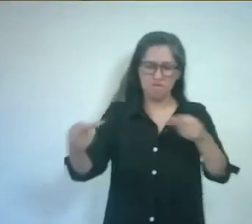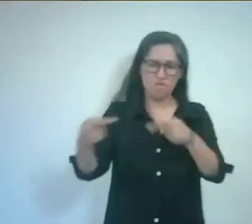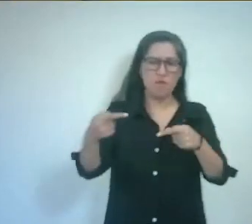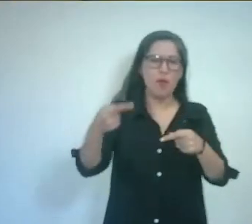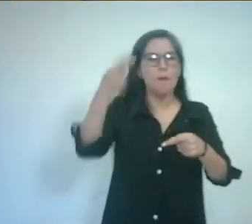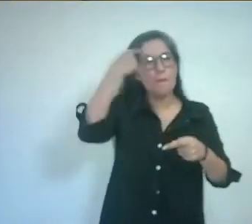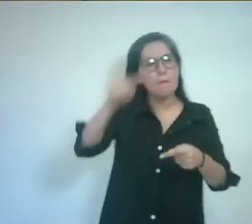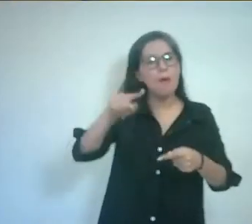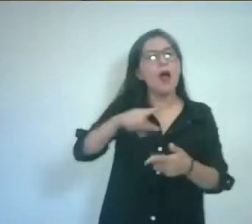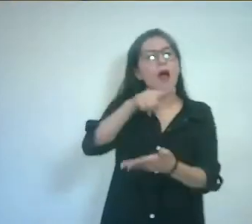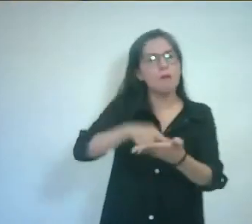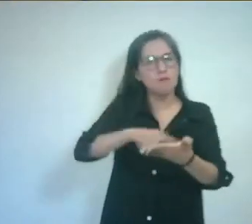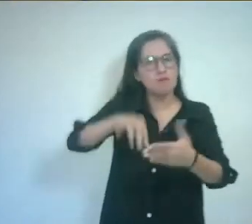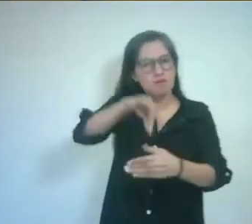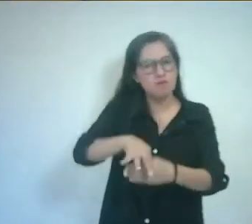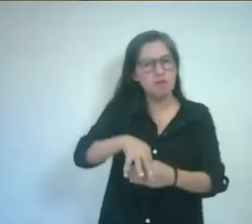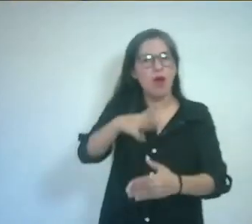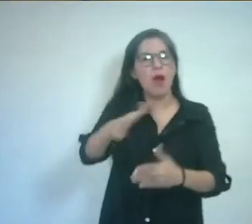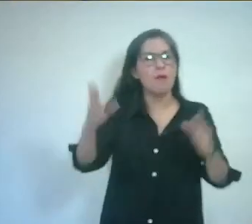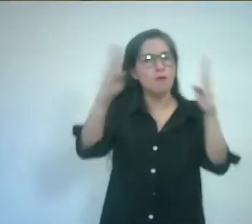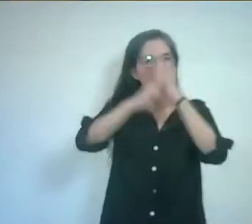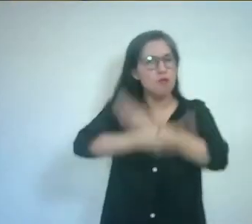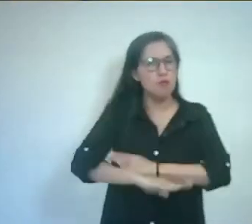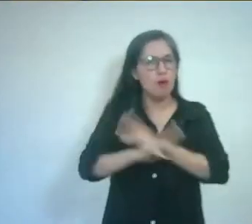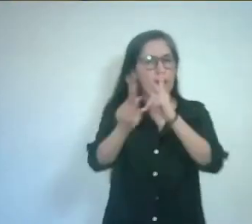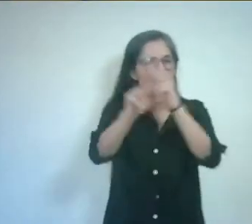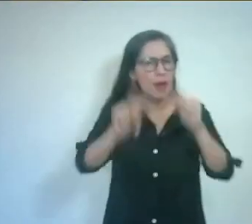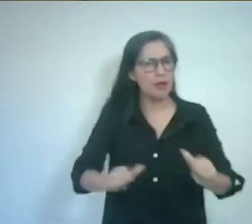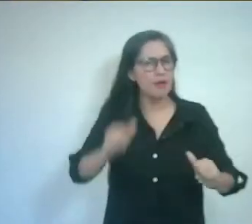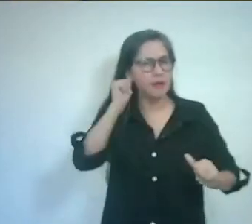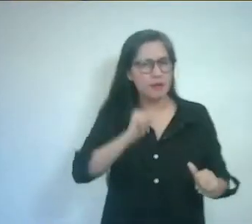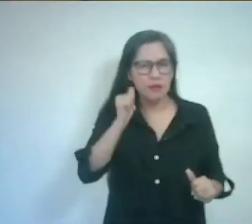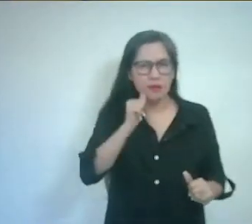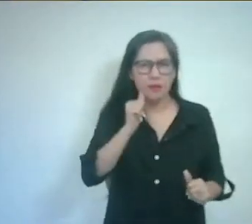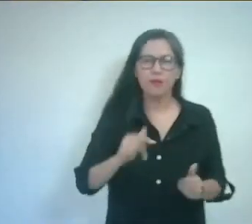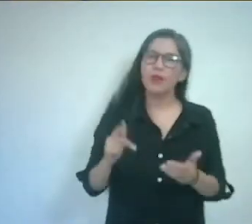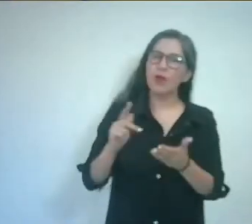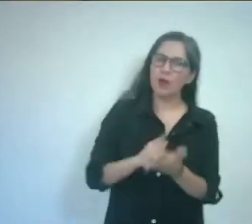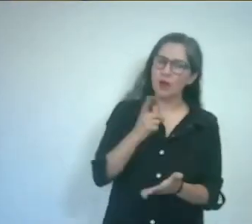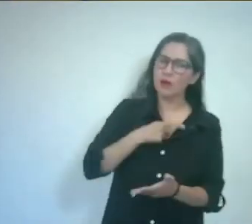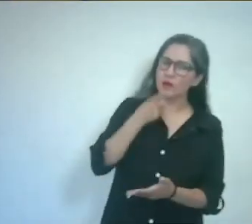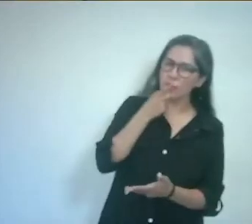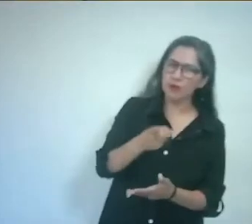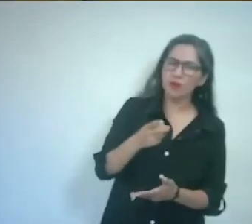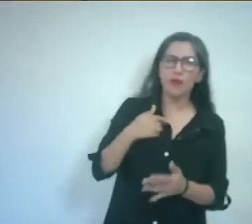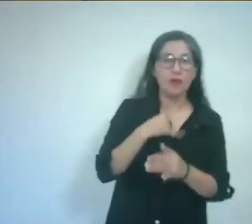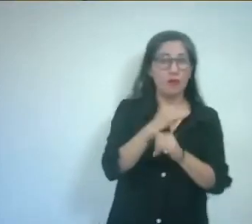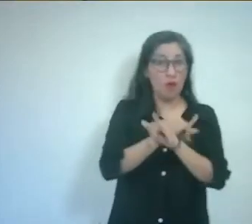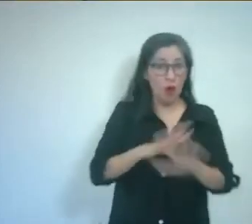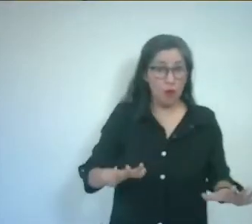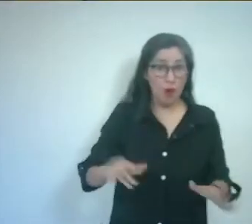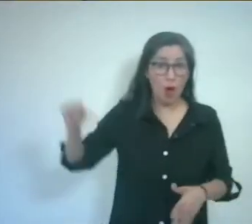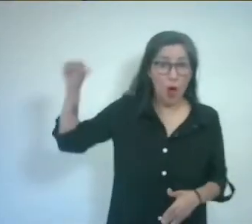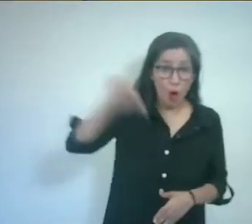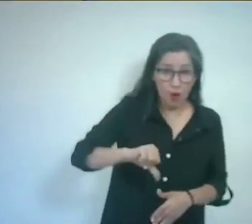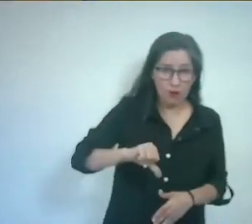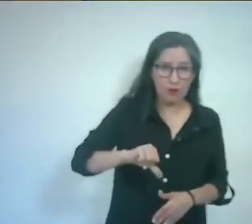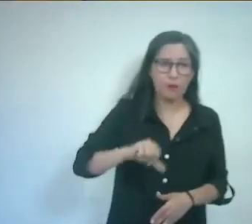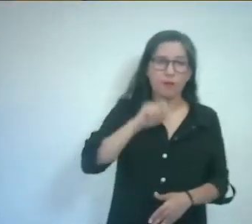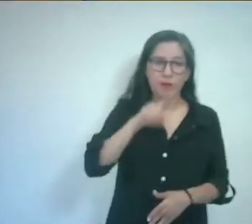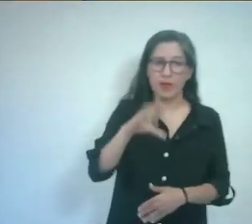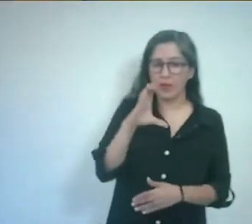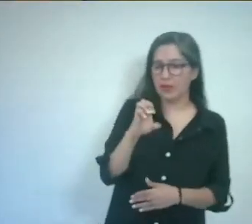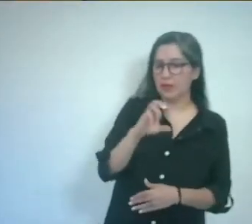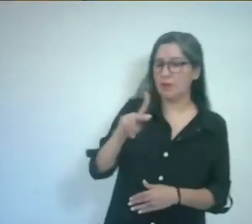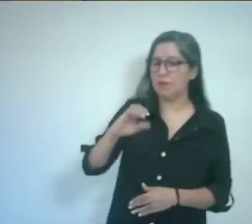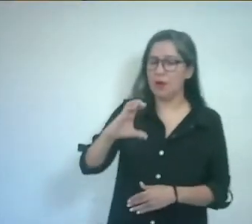que la transición del poder se haga en forma pacífica. Reiteramos que no habrá vacíos de información. Hoy mismo, a través de CEPAC